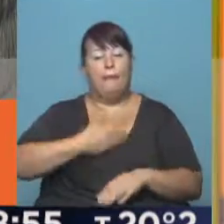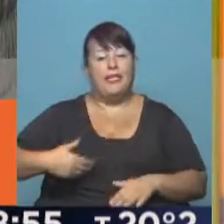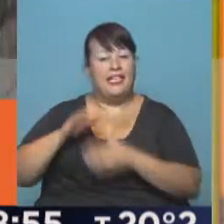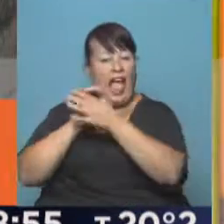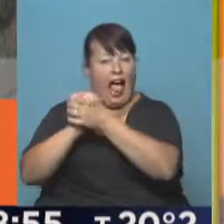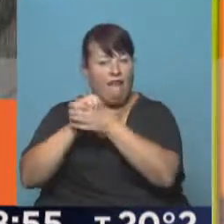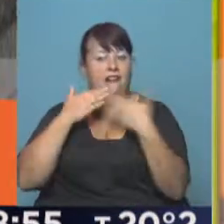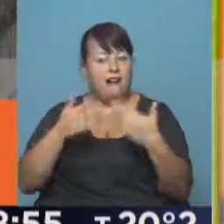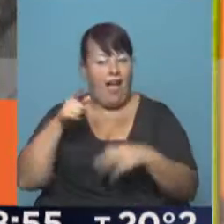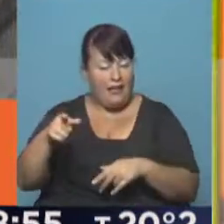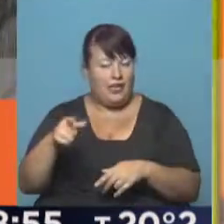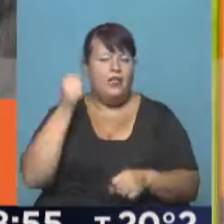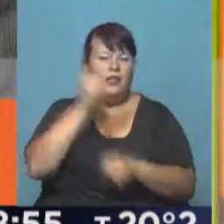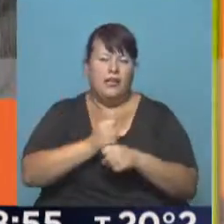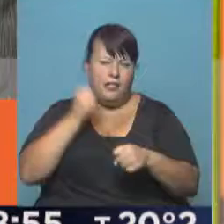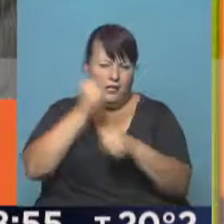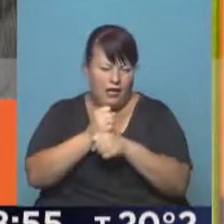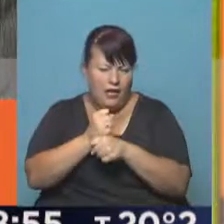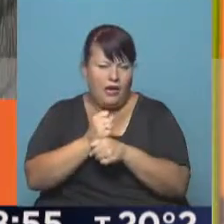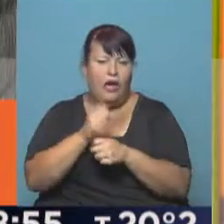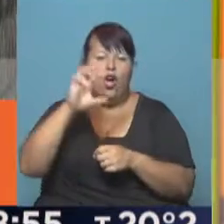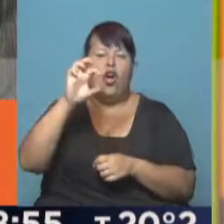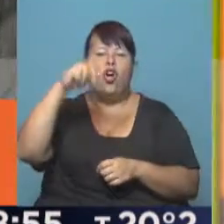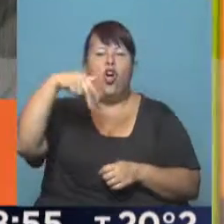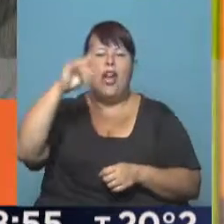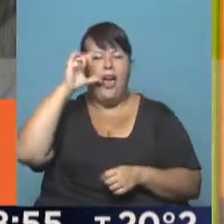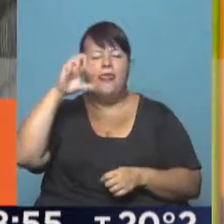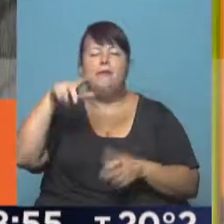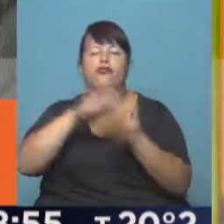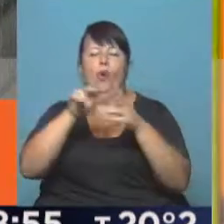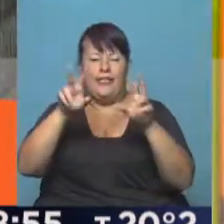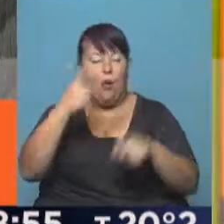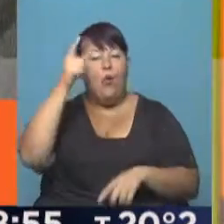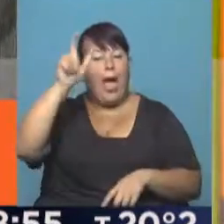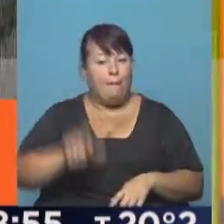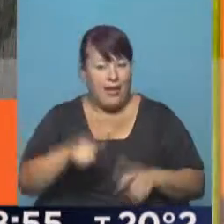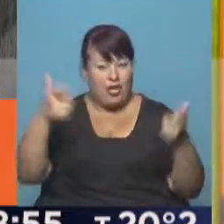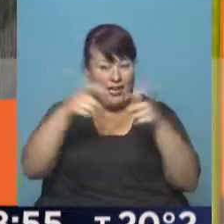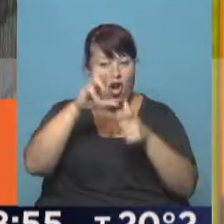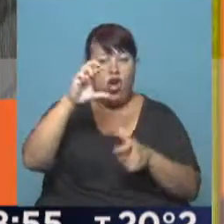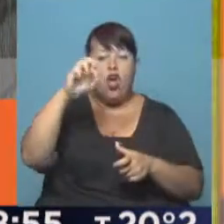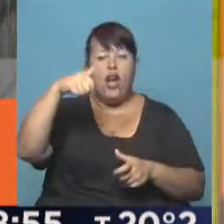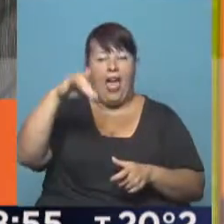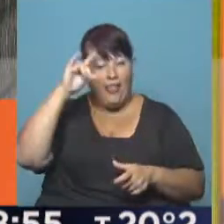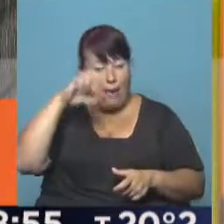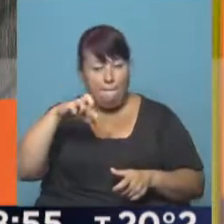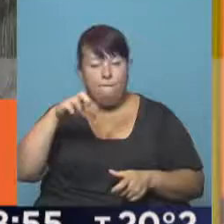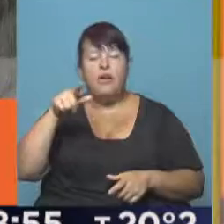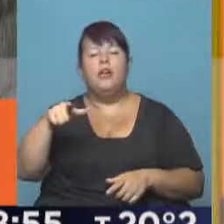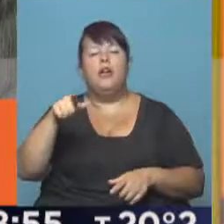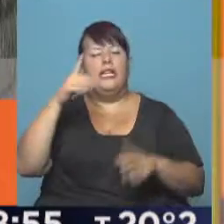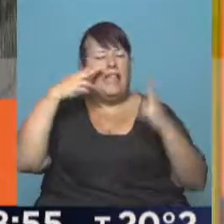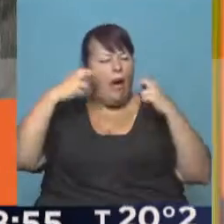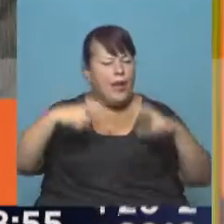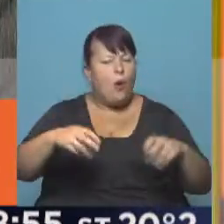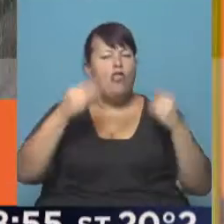Raúl Alfonsín y estuvo trabajando la CONADEP sobre esos temas. Uno de los integrantes de esa CONADEP que estuvo